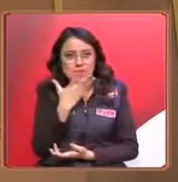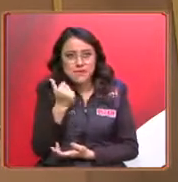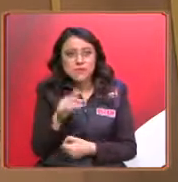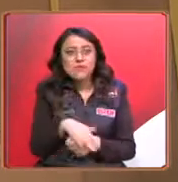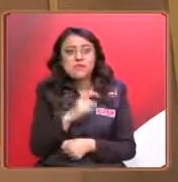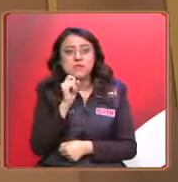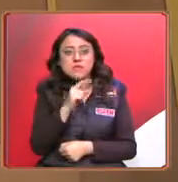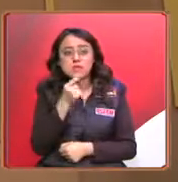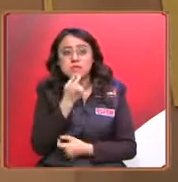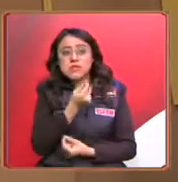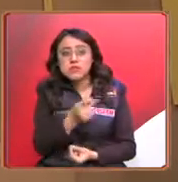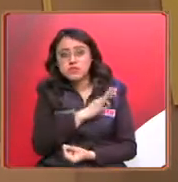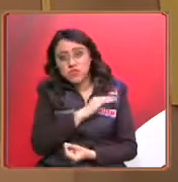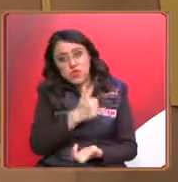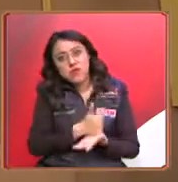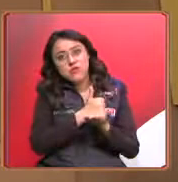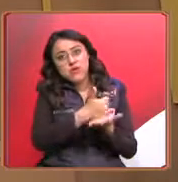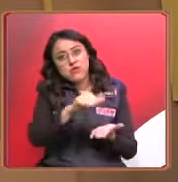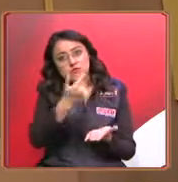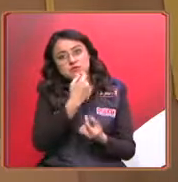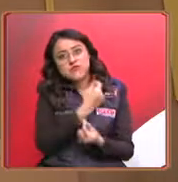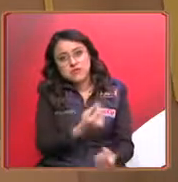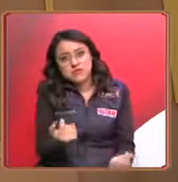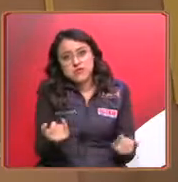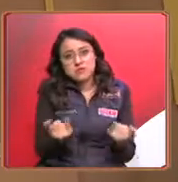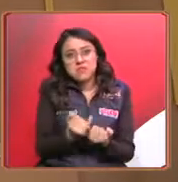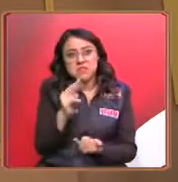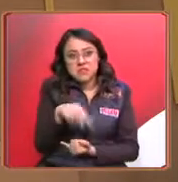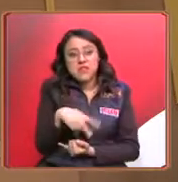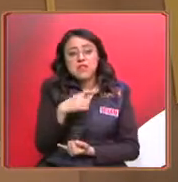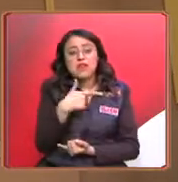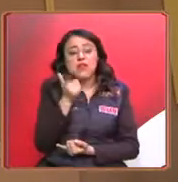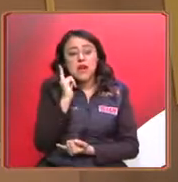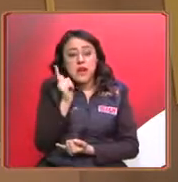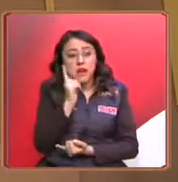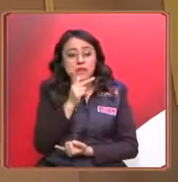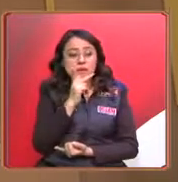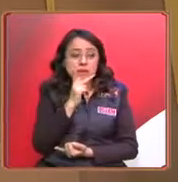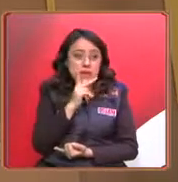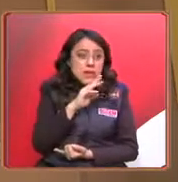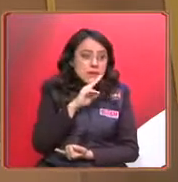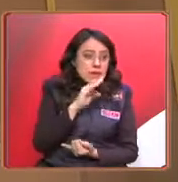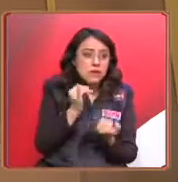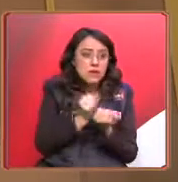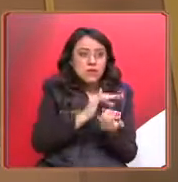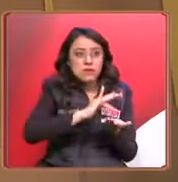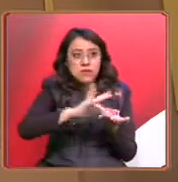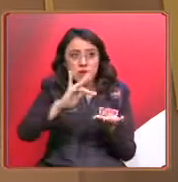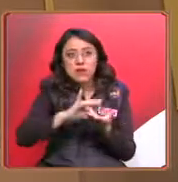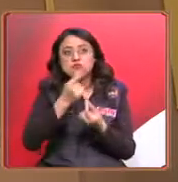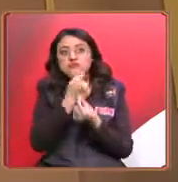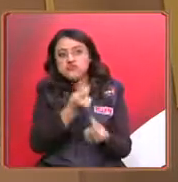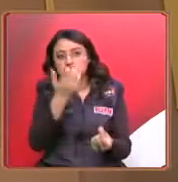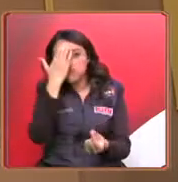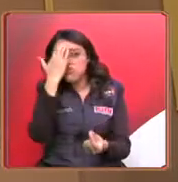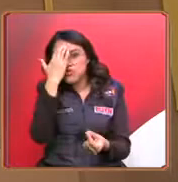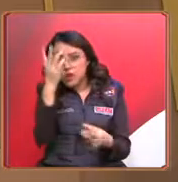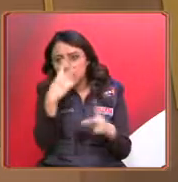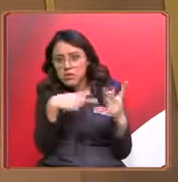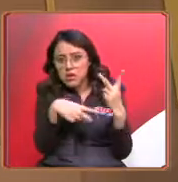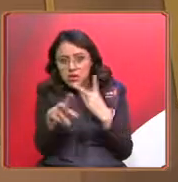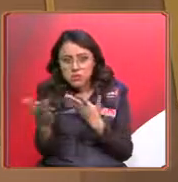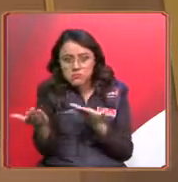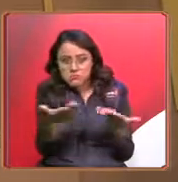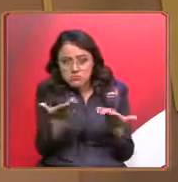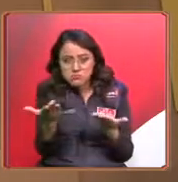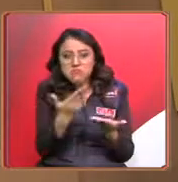mismos niños apoyen a otros niños. Obviamente esperamos que los papis apoyen a los chiquitos para que vengan y conozcan la villa, para que sean